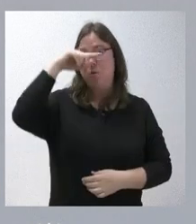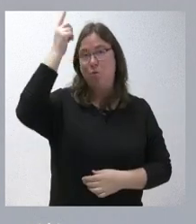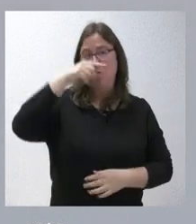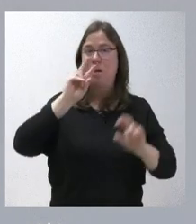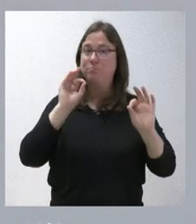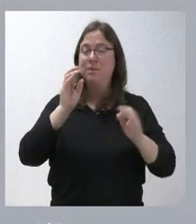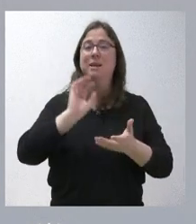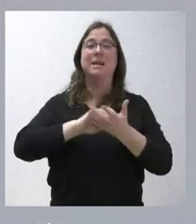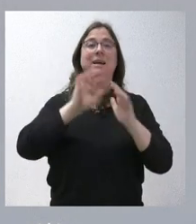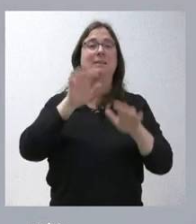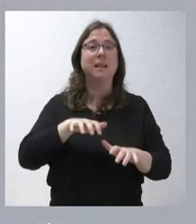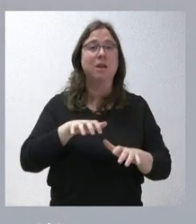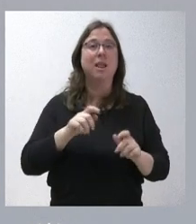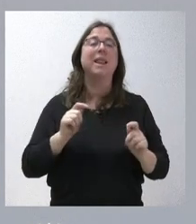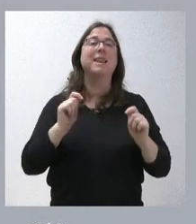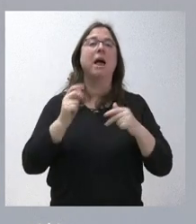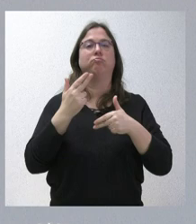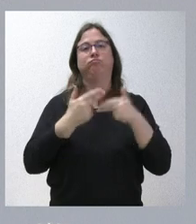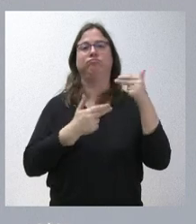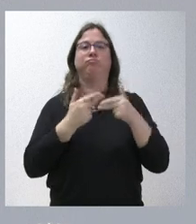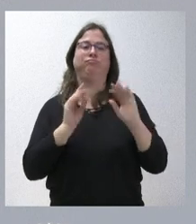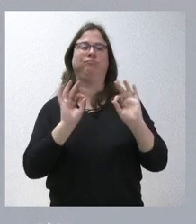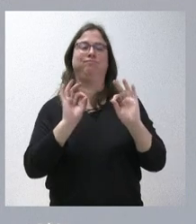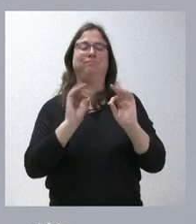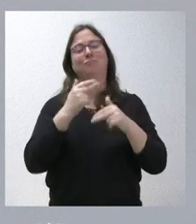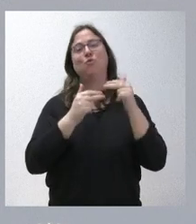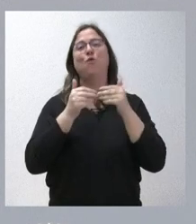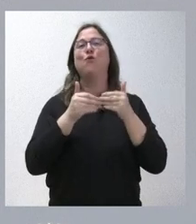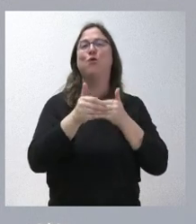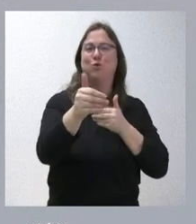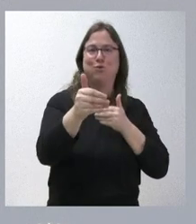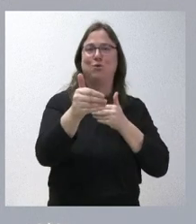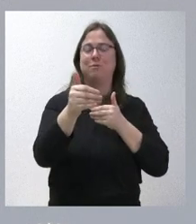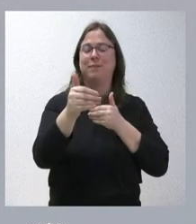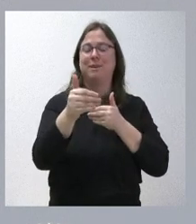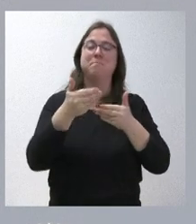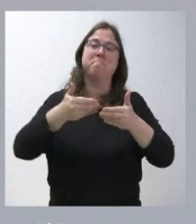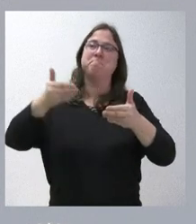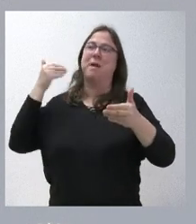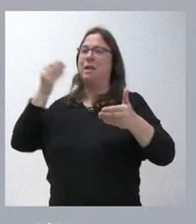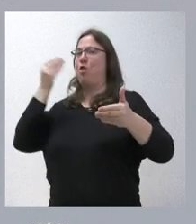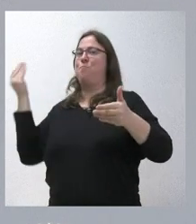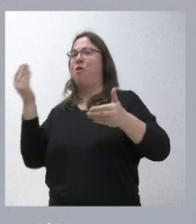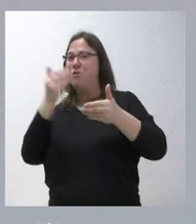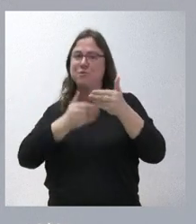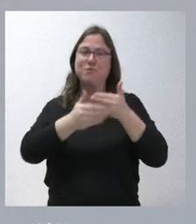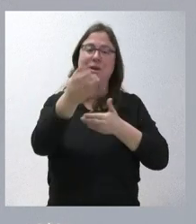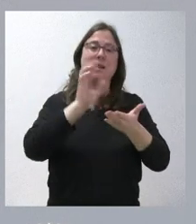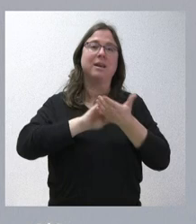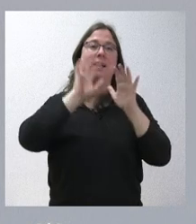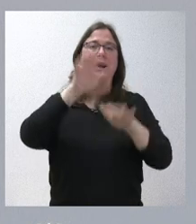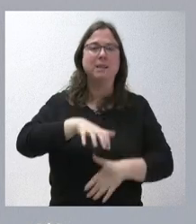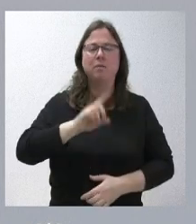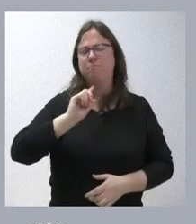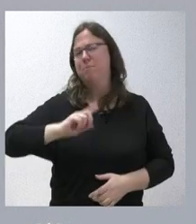y león la construcción de nuestro futuro desde nuestro mejor pasado castill León es quizá la comunidad más